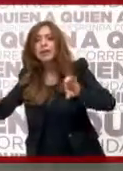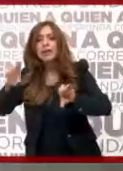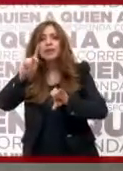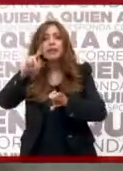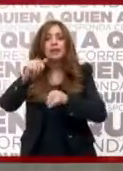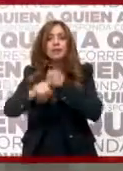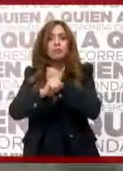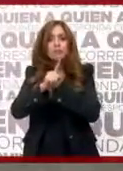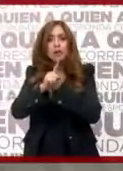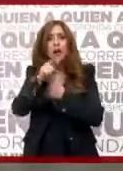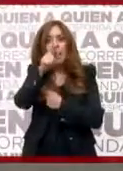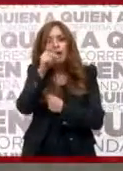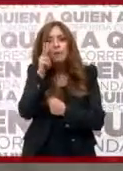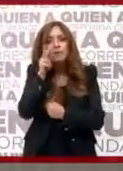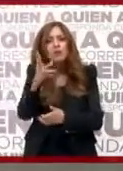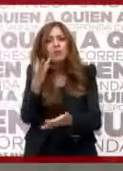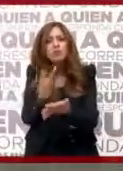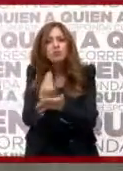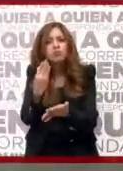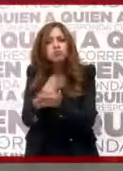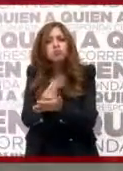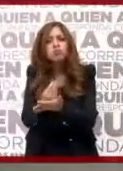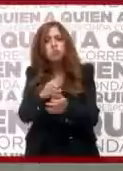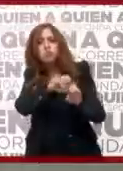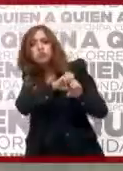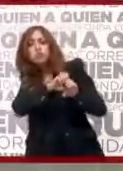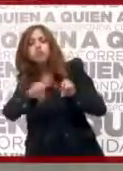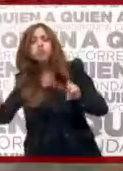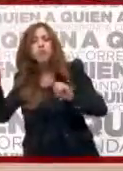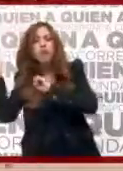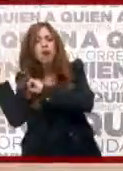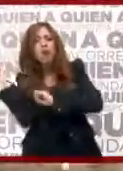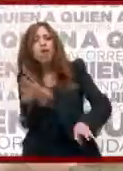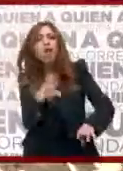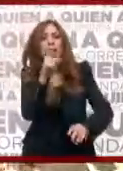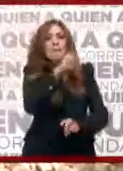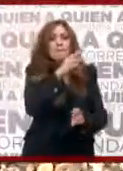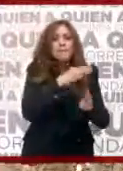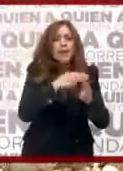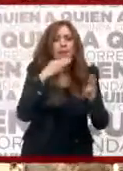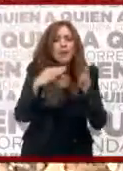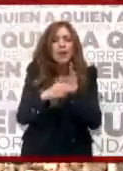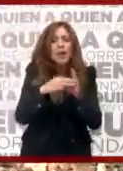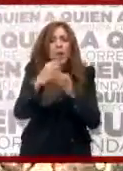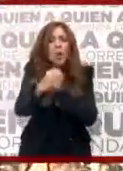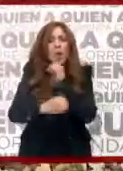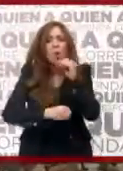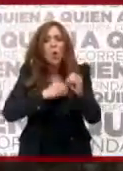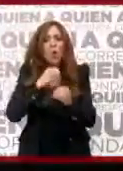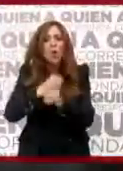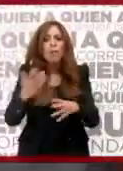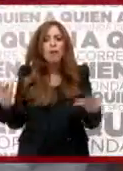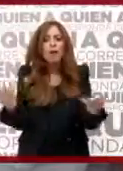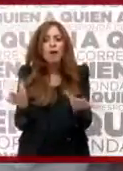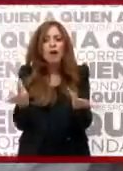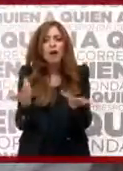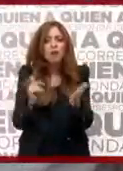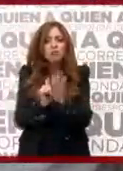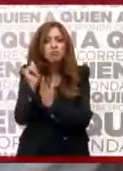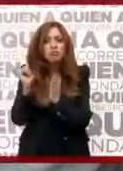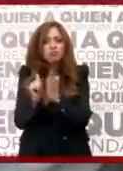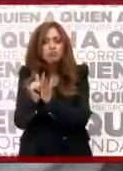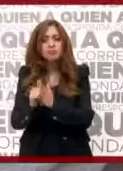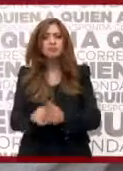Se ve la compostura y tubos que ahí abandonaron y material restante de la mini obra que no concluyeron. Según el